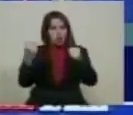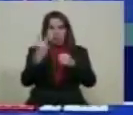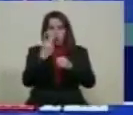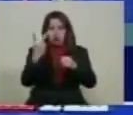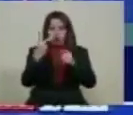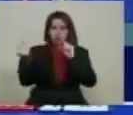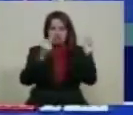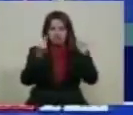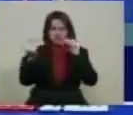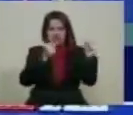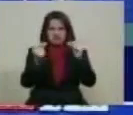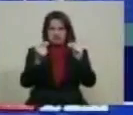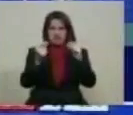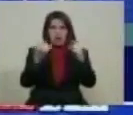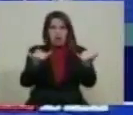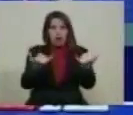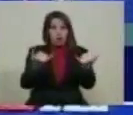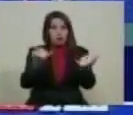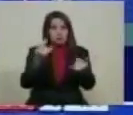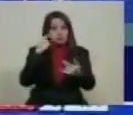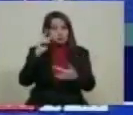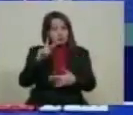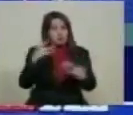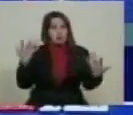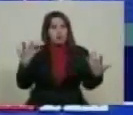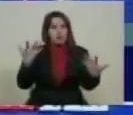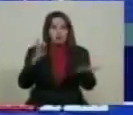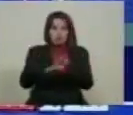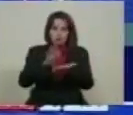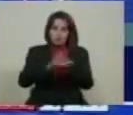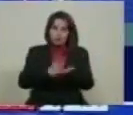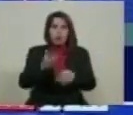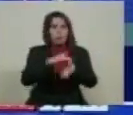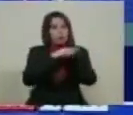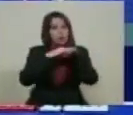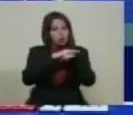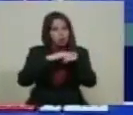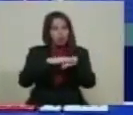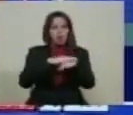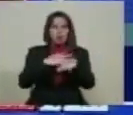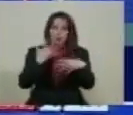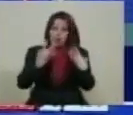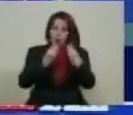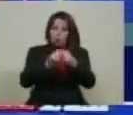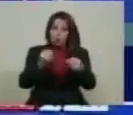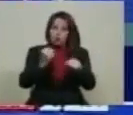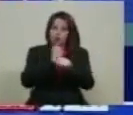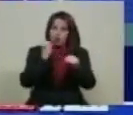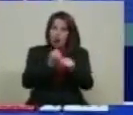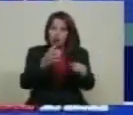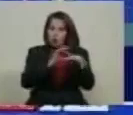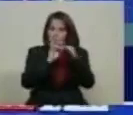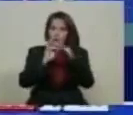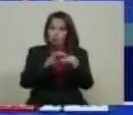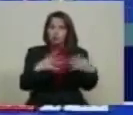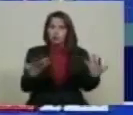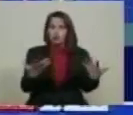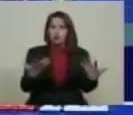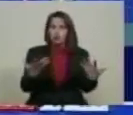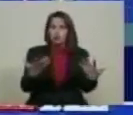rival regional y decirle, camarada, perdóneme, vamos juntos, vamos a marchar juntos?